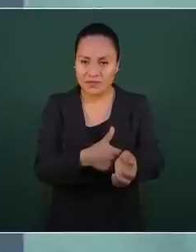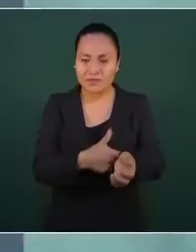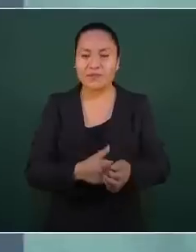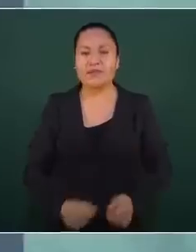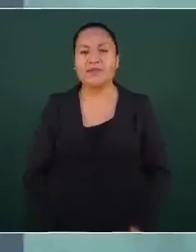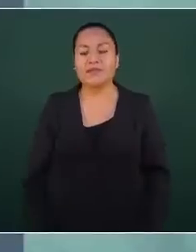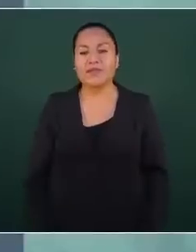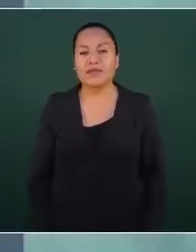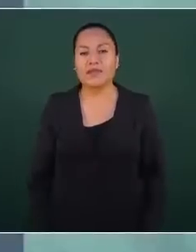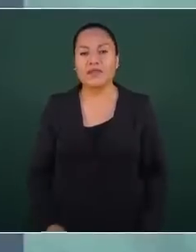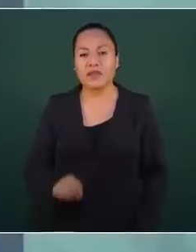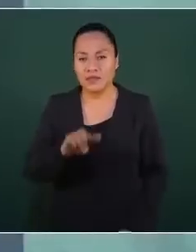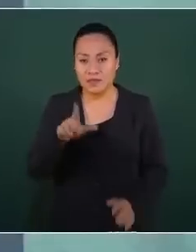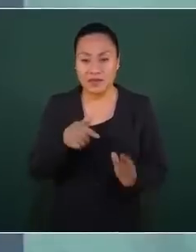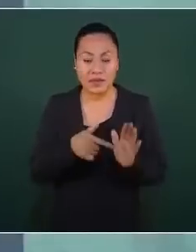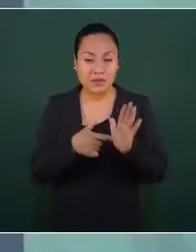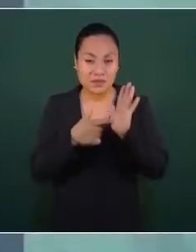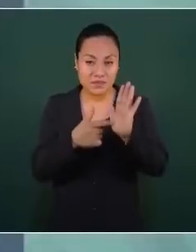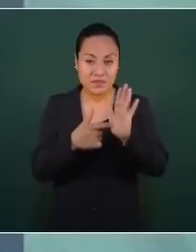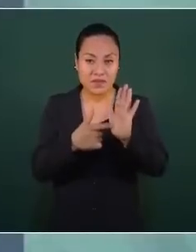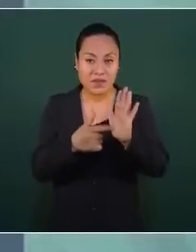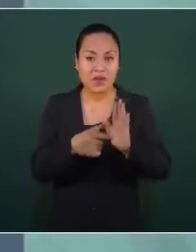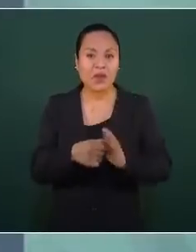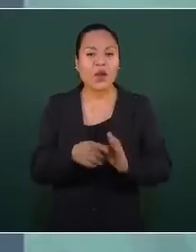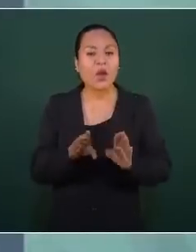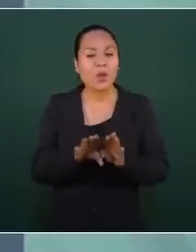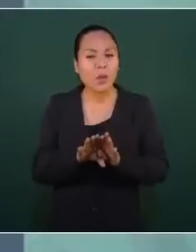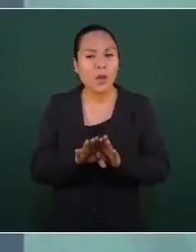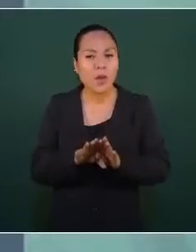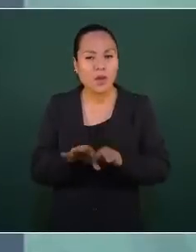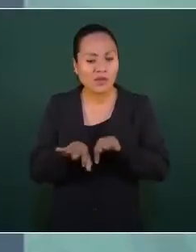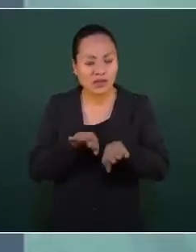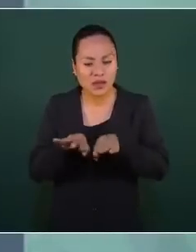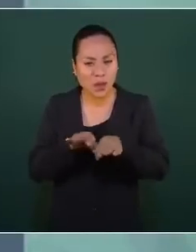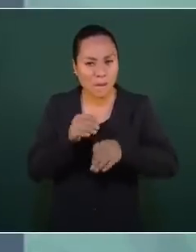y vamos a mostrar el avance.